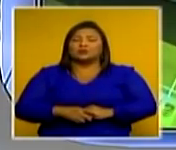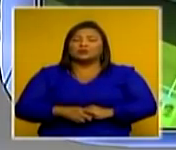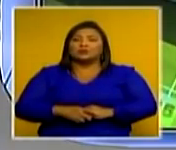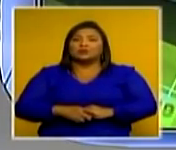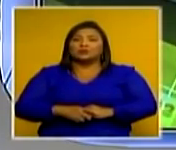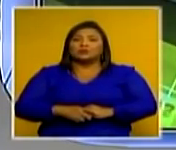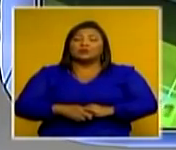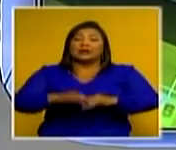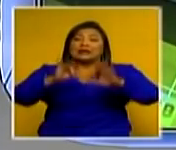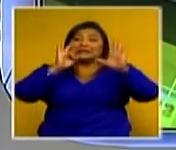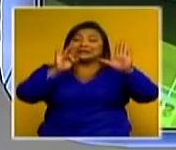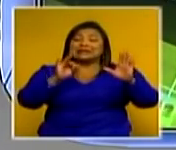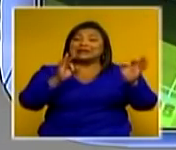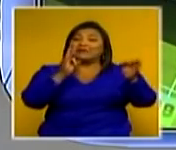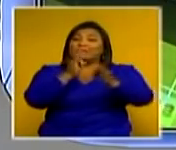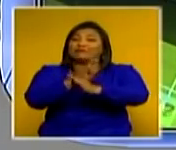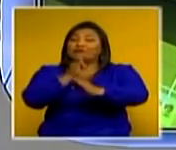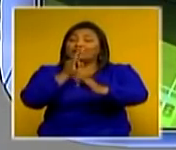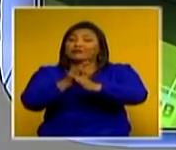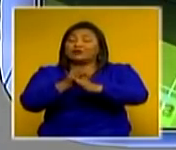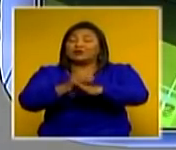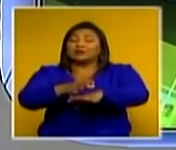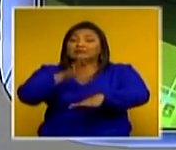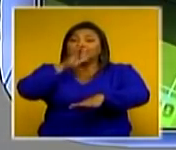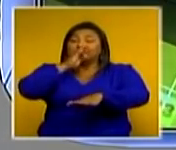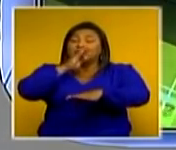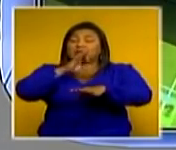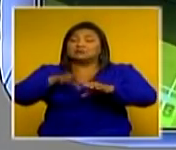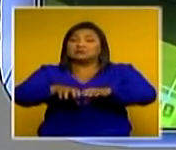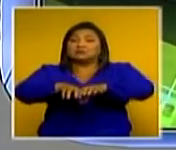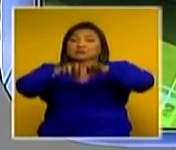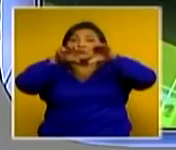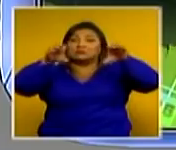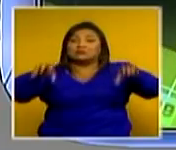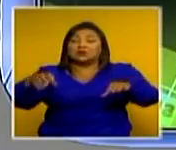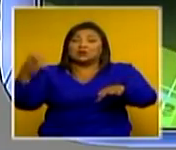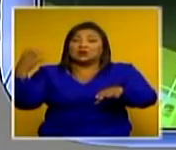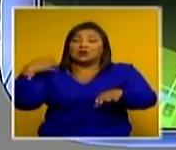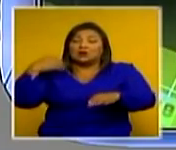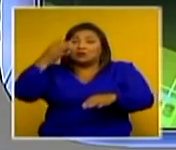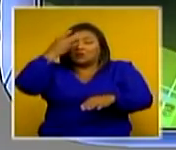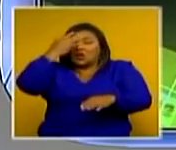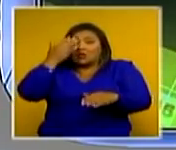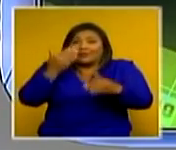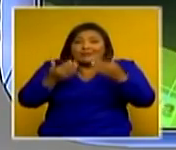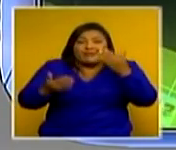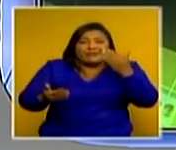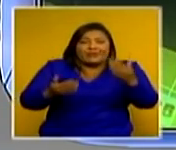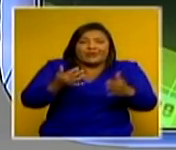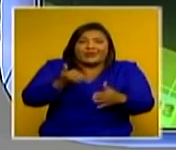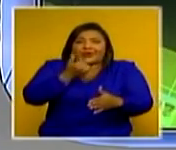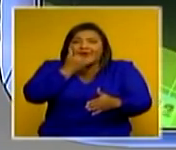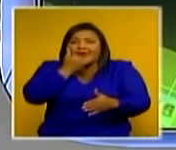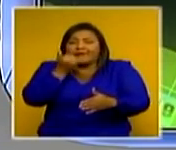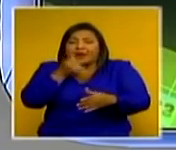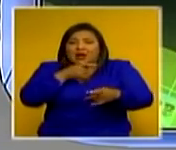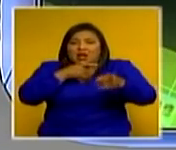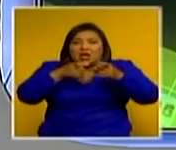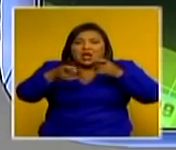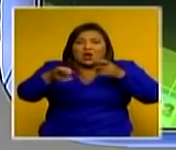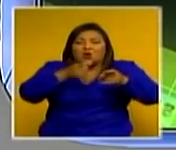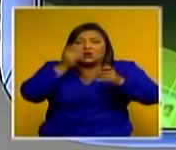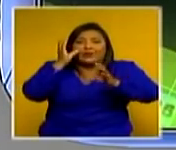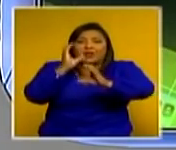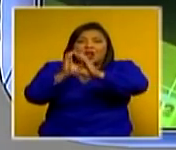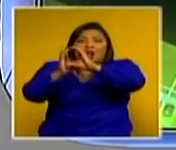siete funcionarios de tránsito fueron separados de sus cargos por aparentemente negligencia en los controles del